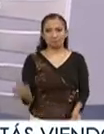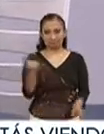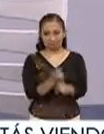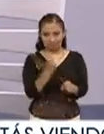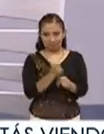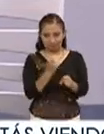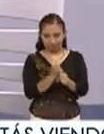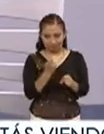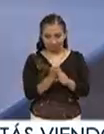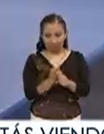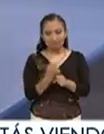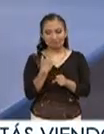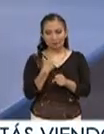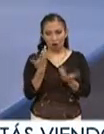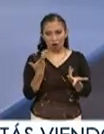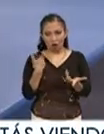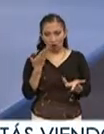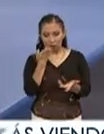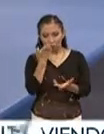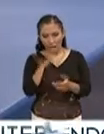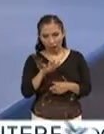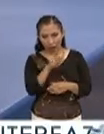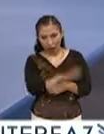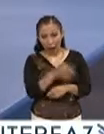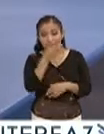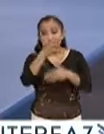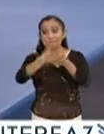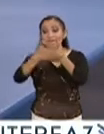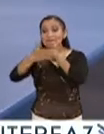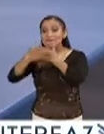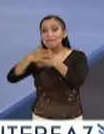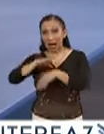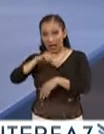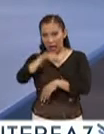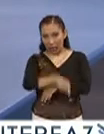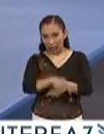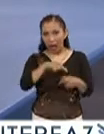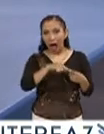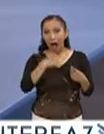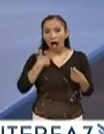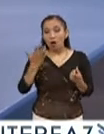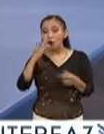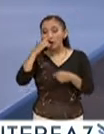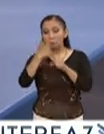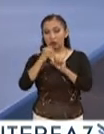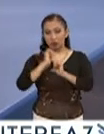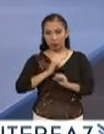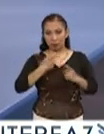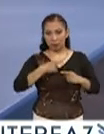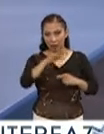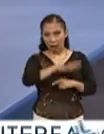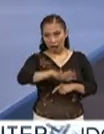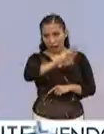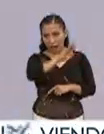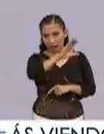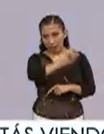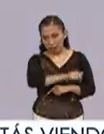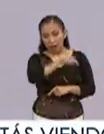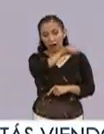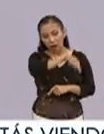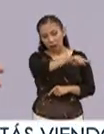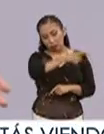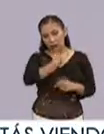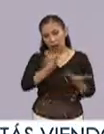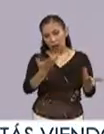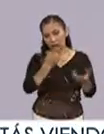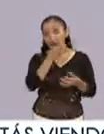primero que pasa en la escuela, sale la convocatoria, hay un responsable del área de becas, entonces ellos son